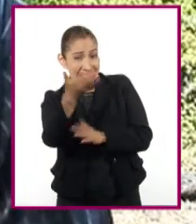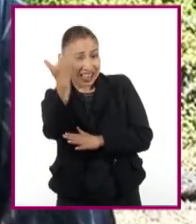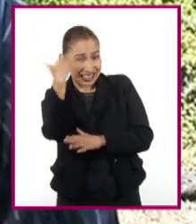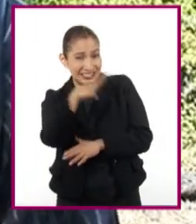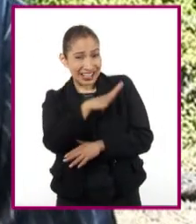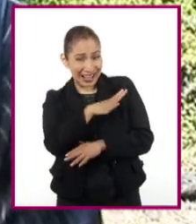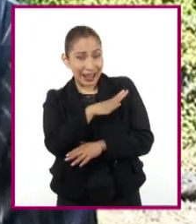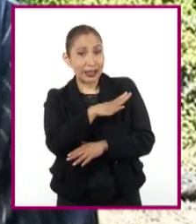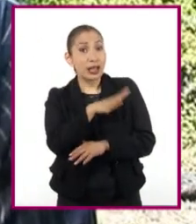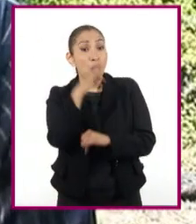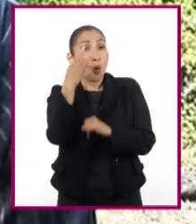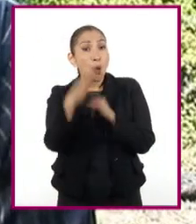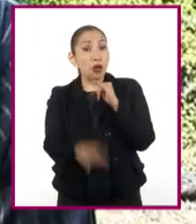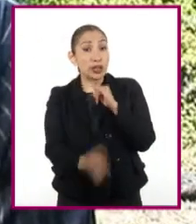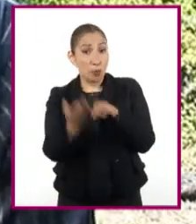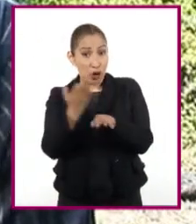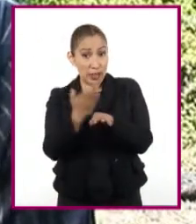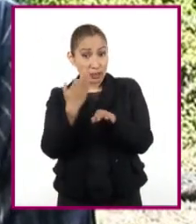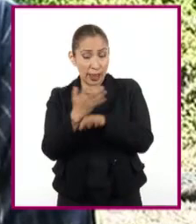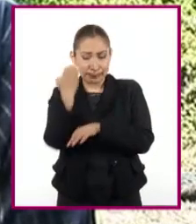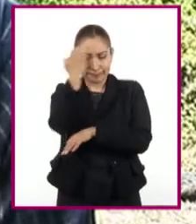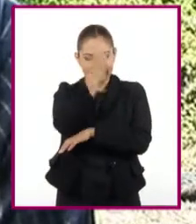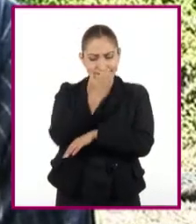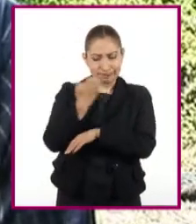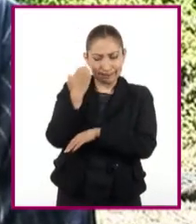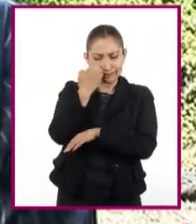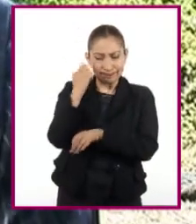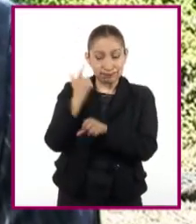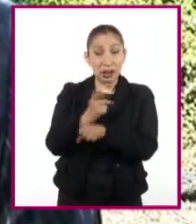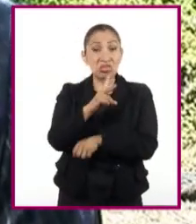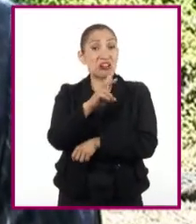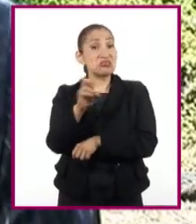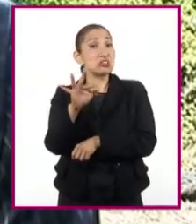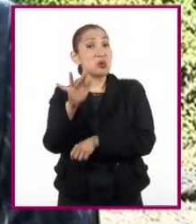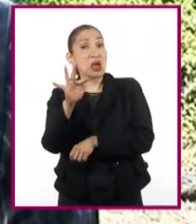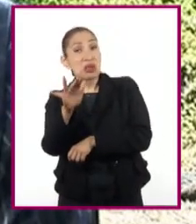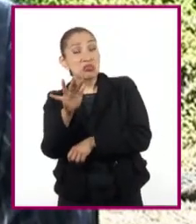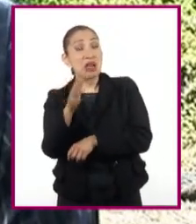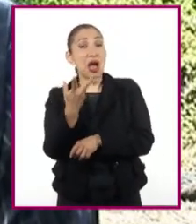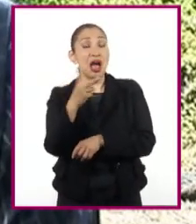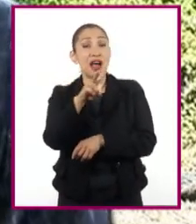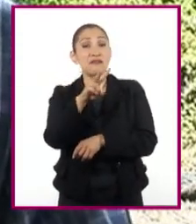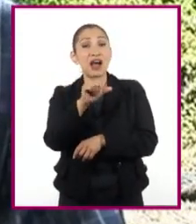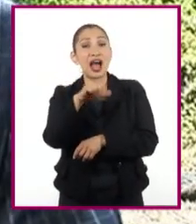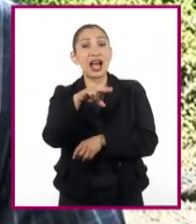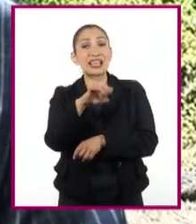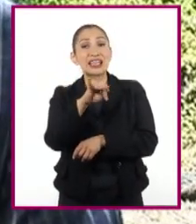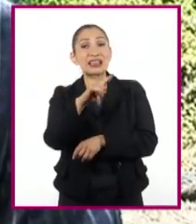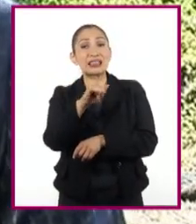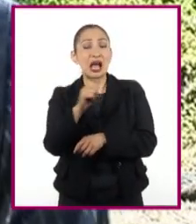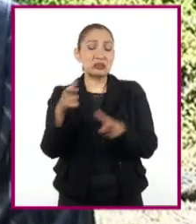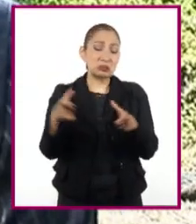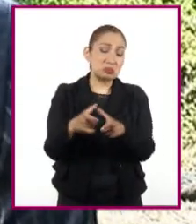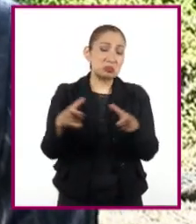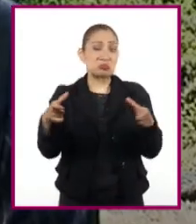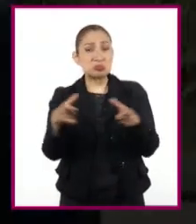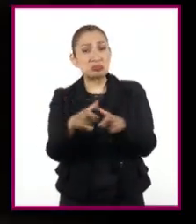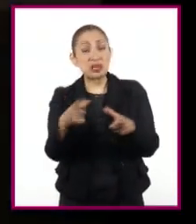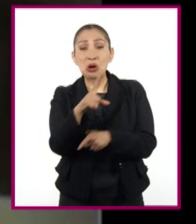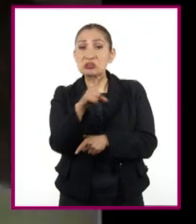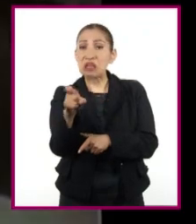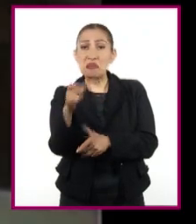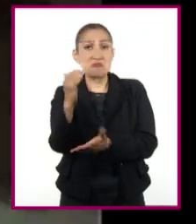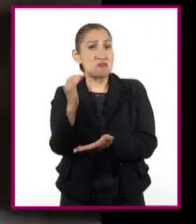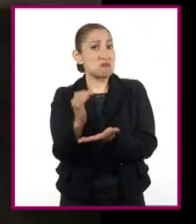animales. Una última estimación sugiere 250 vaquitas, más o menos